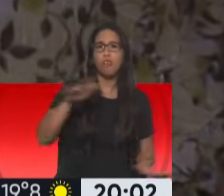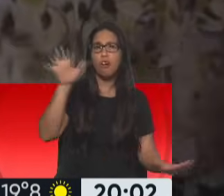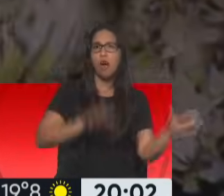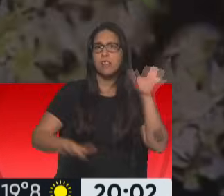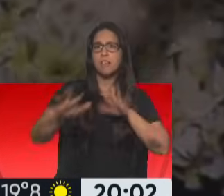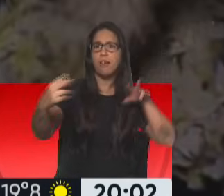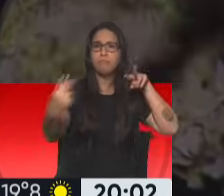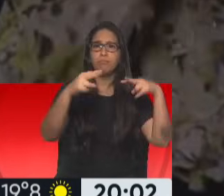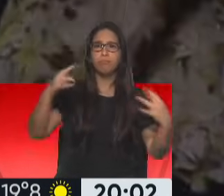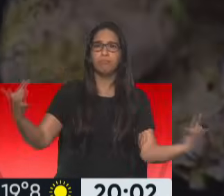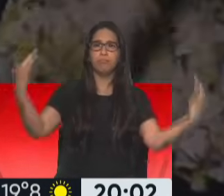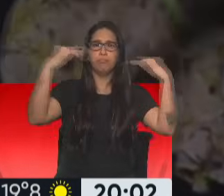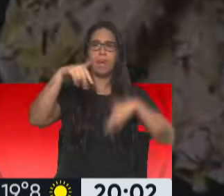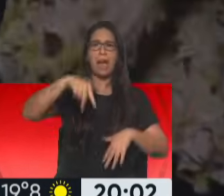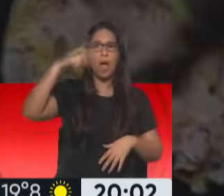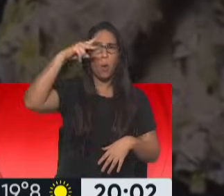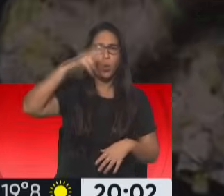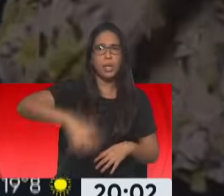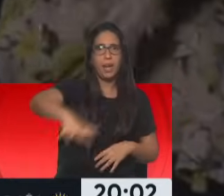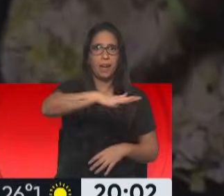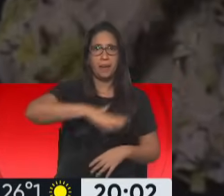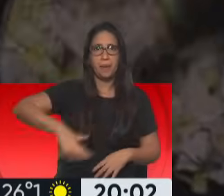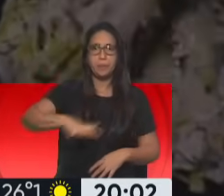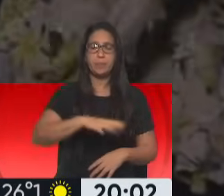convoca a todos aquí en Junín.